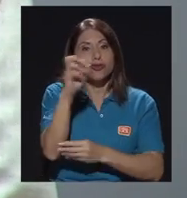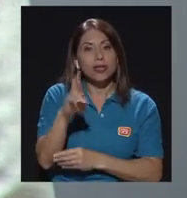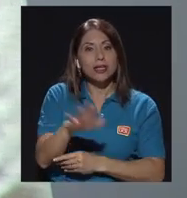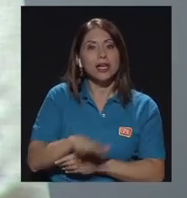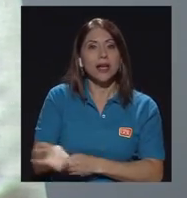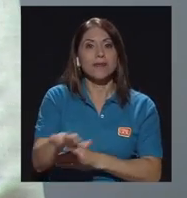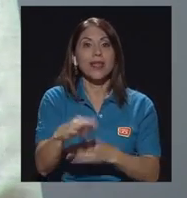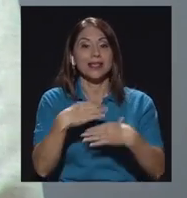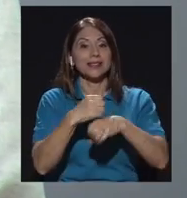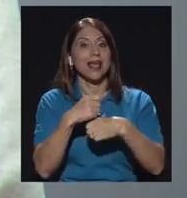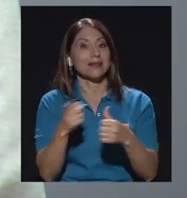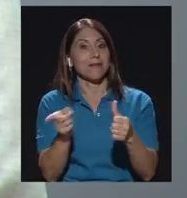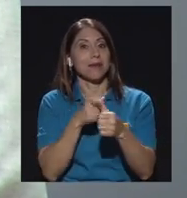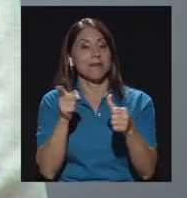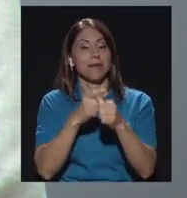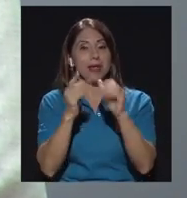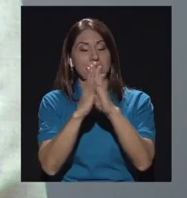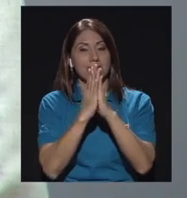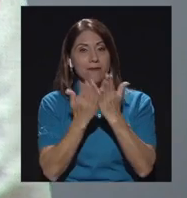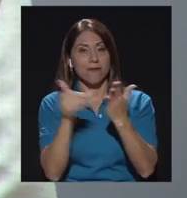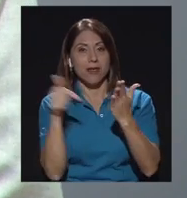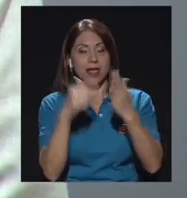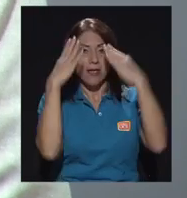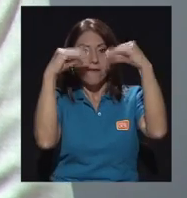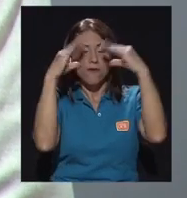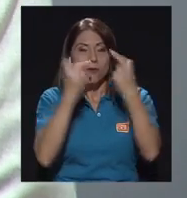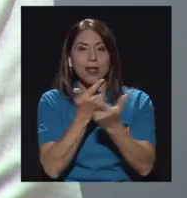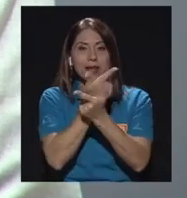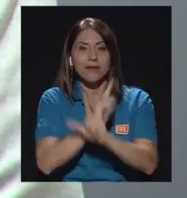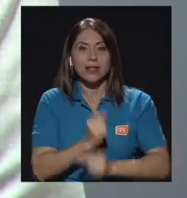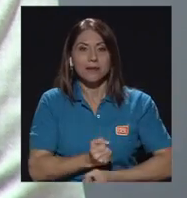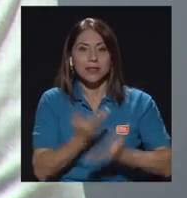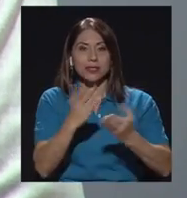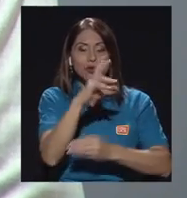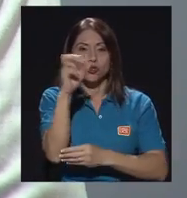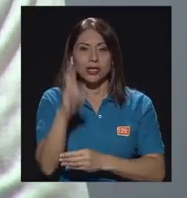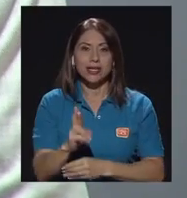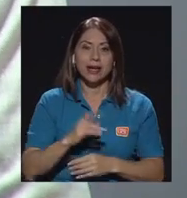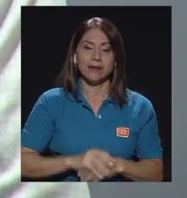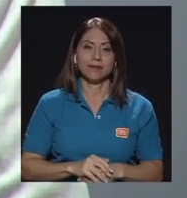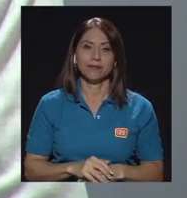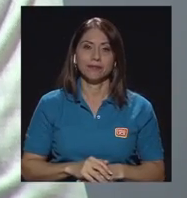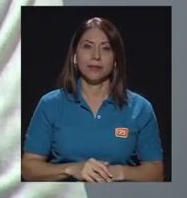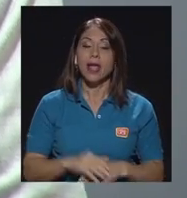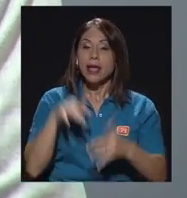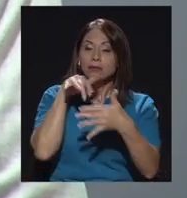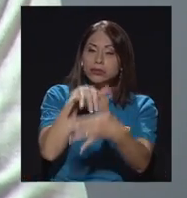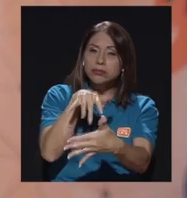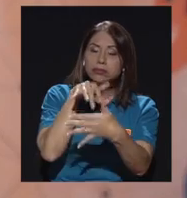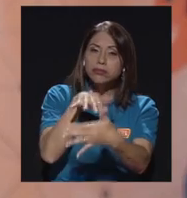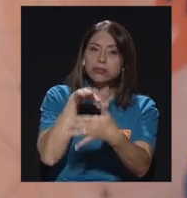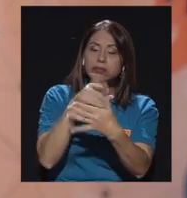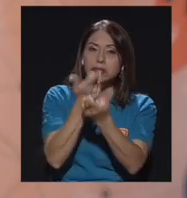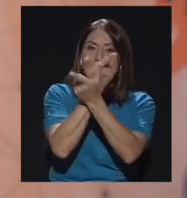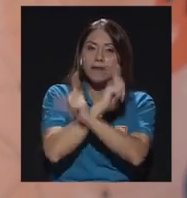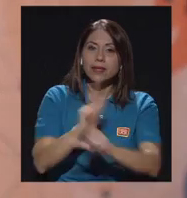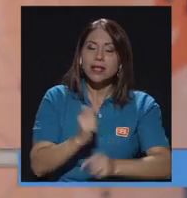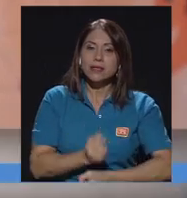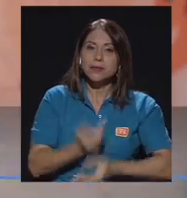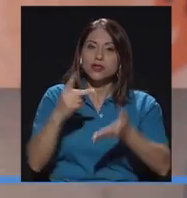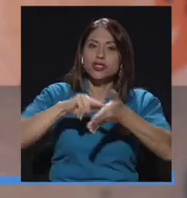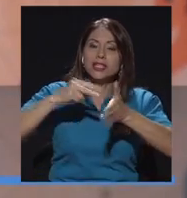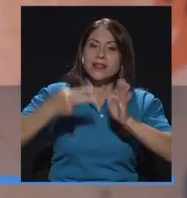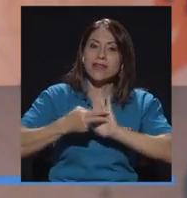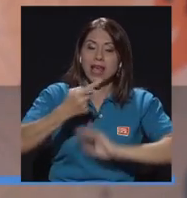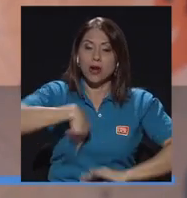crea el primer informe del Estado de la Libertad de Expresión en Costa Rica. El estudiar la libertad de expresión es estudiar nuestra